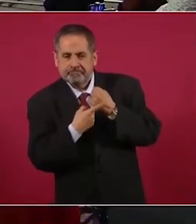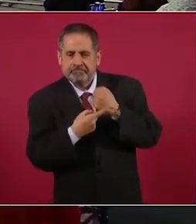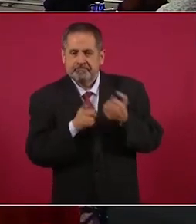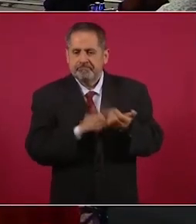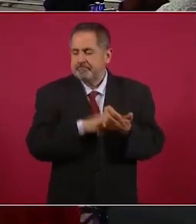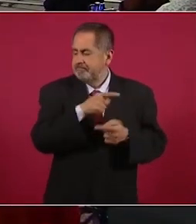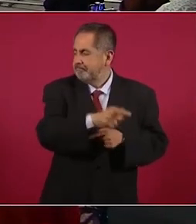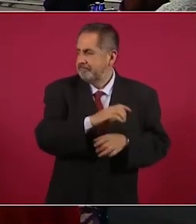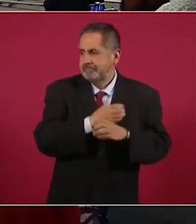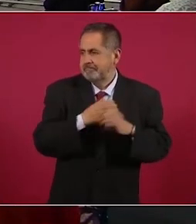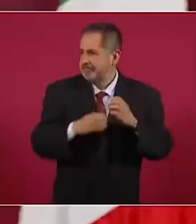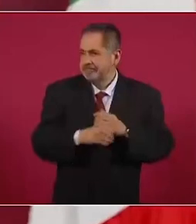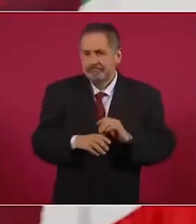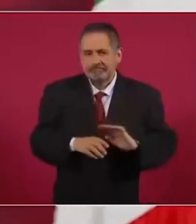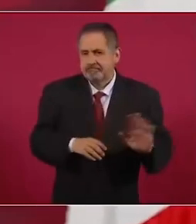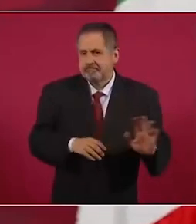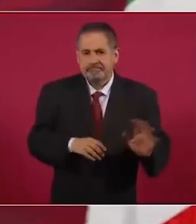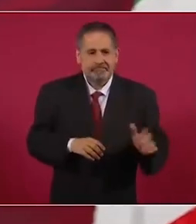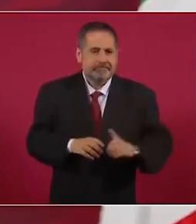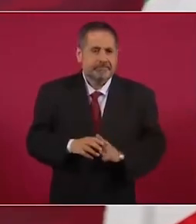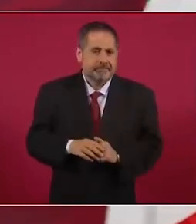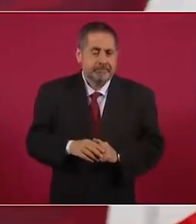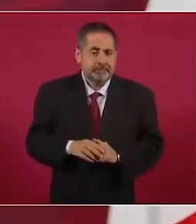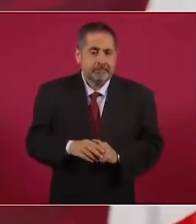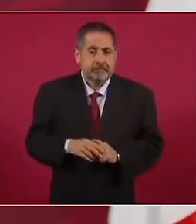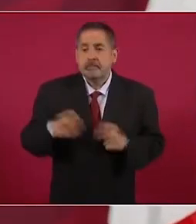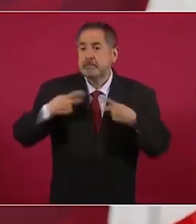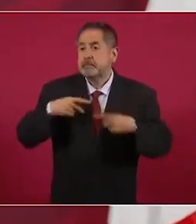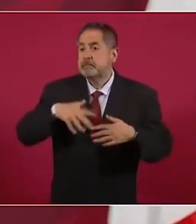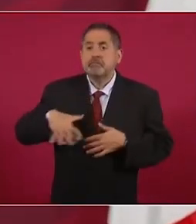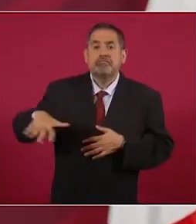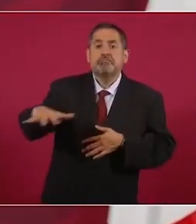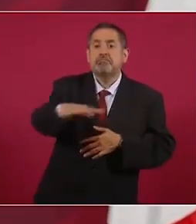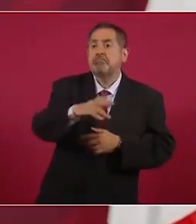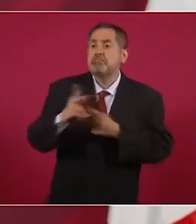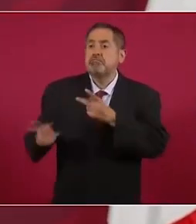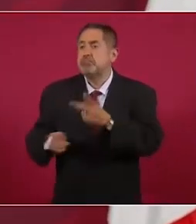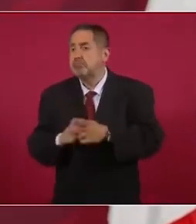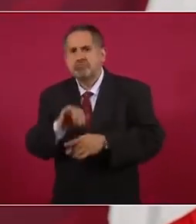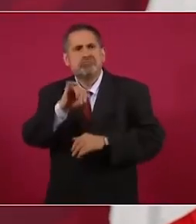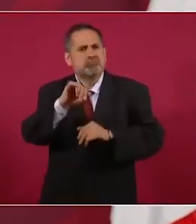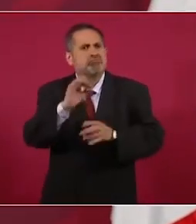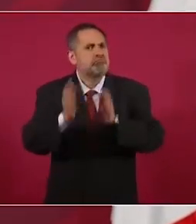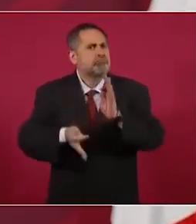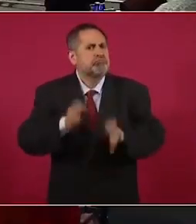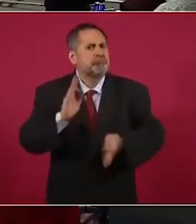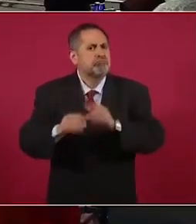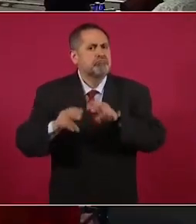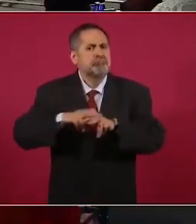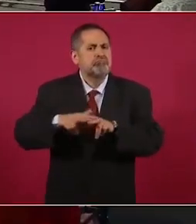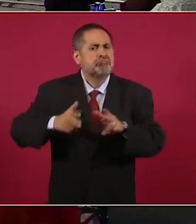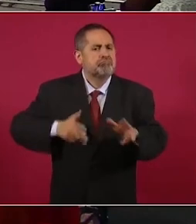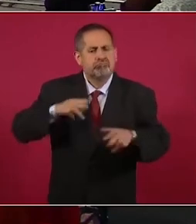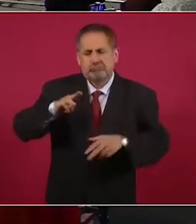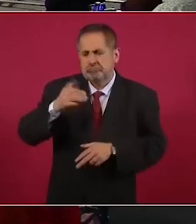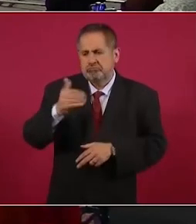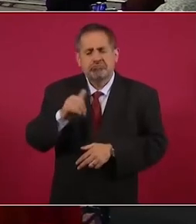propósitos. Y la gente sí quiere el Tren Maya. Mire, ¿por qué no pones